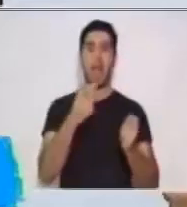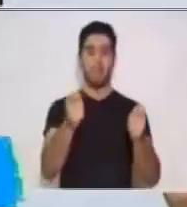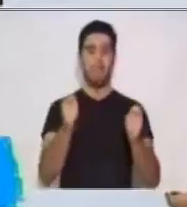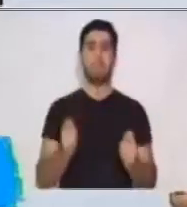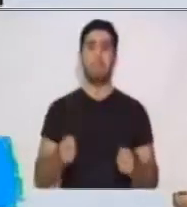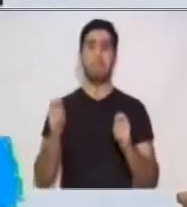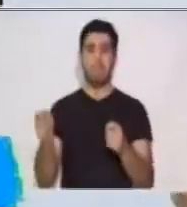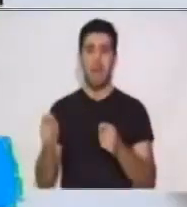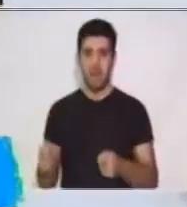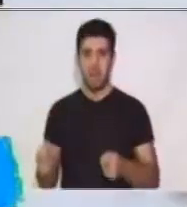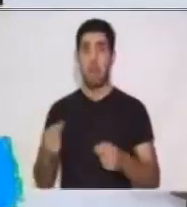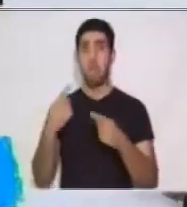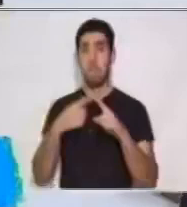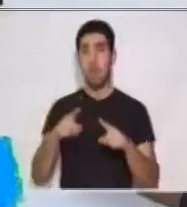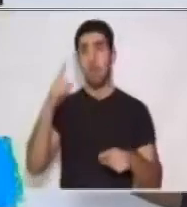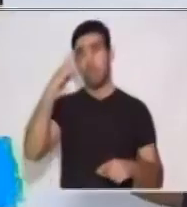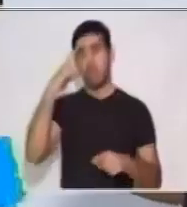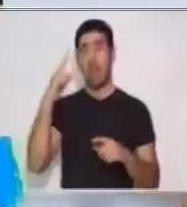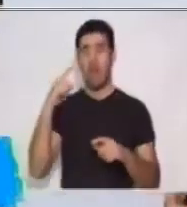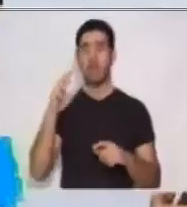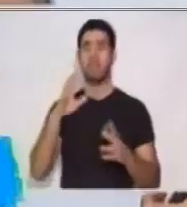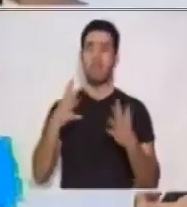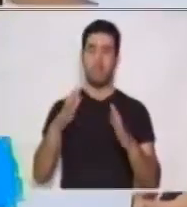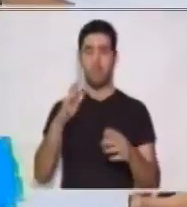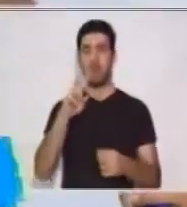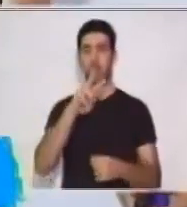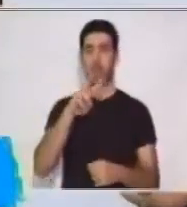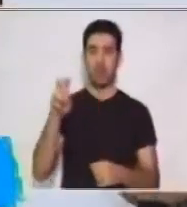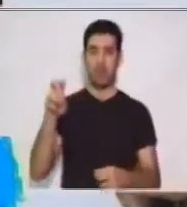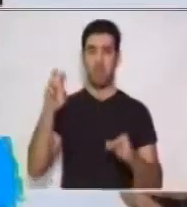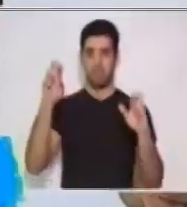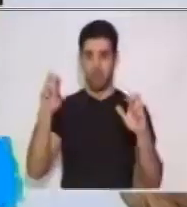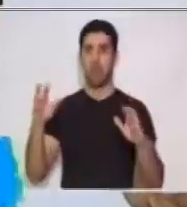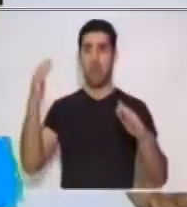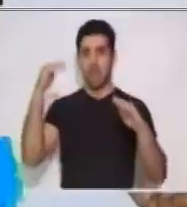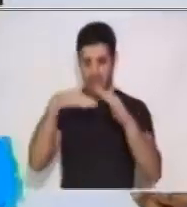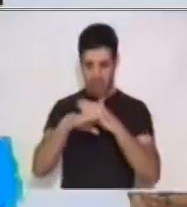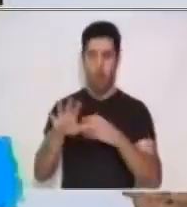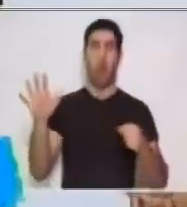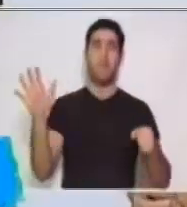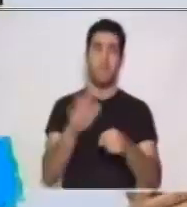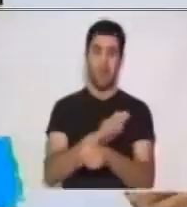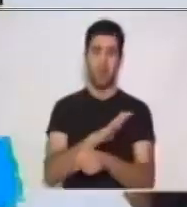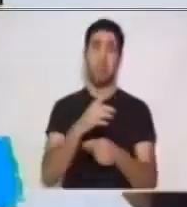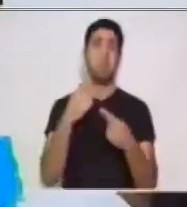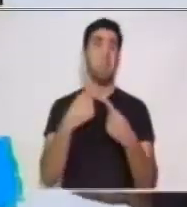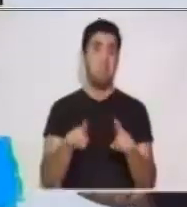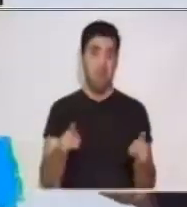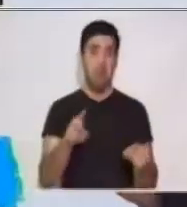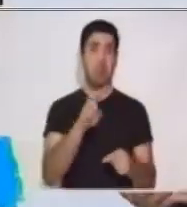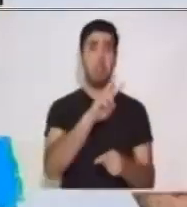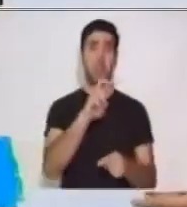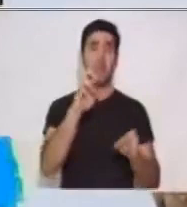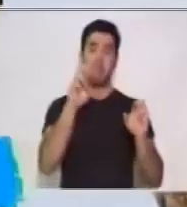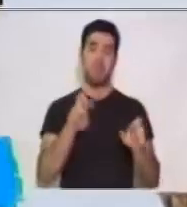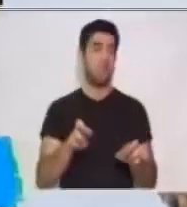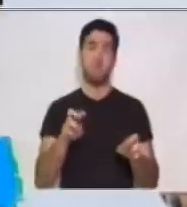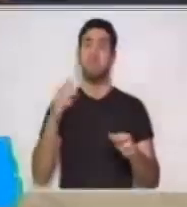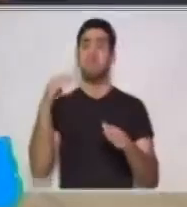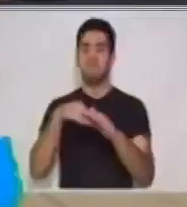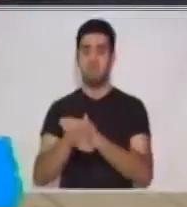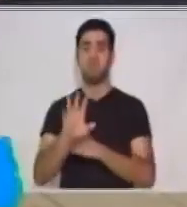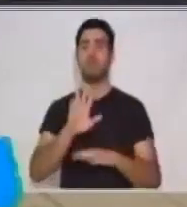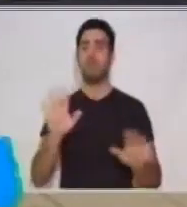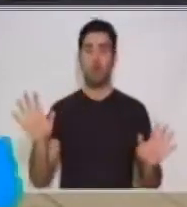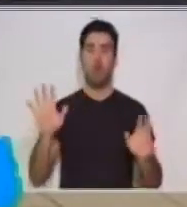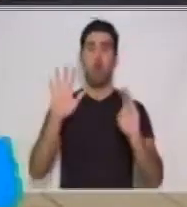esperaba que asistieran a este concierto 200 personas, pero de esas 200 personas únicamente